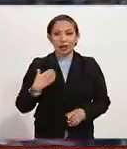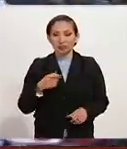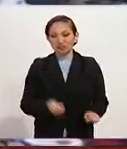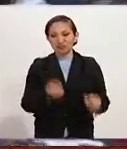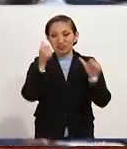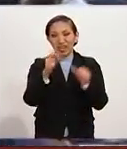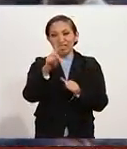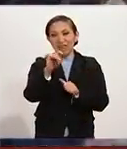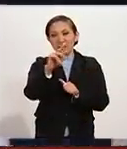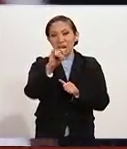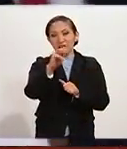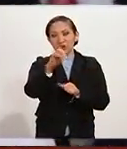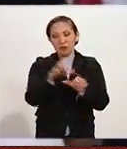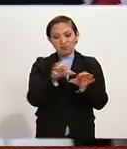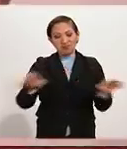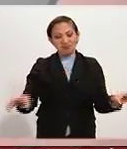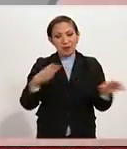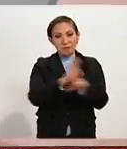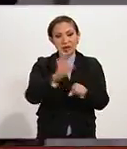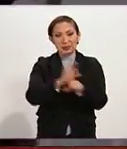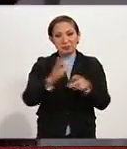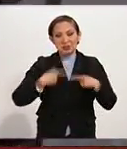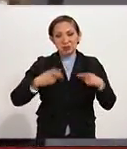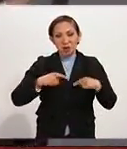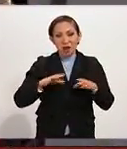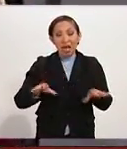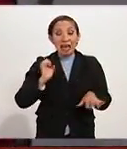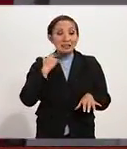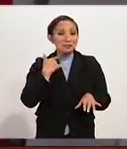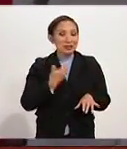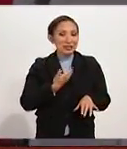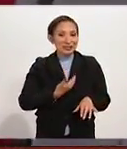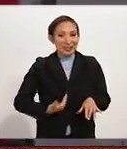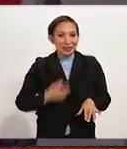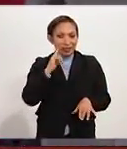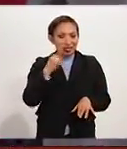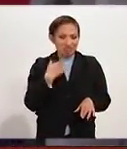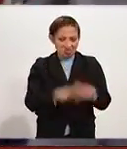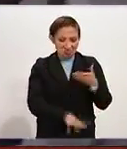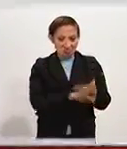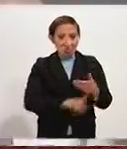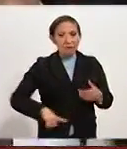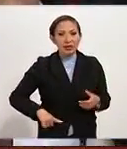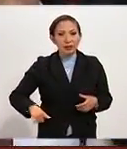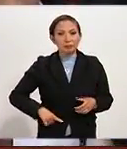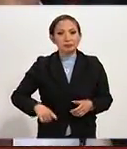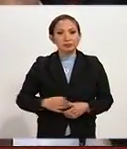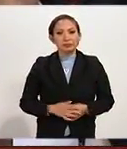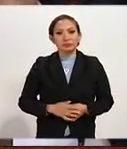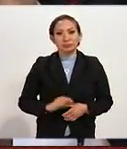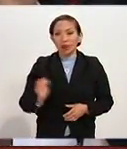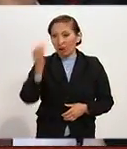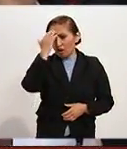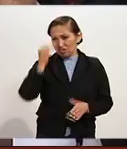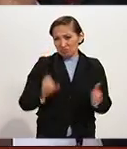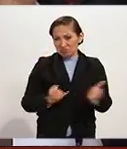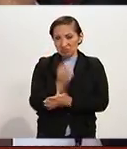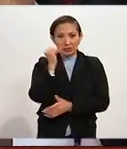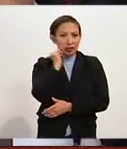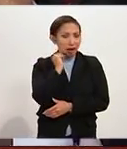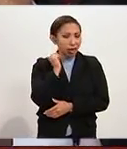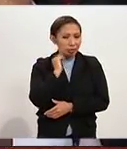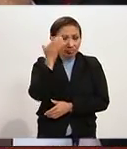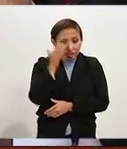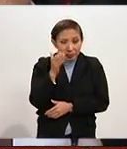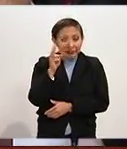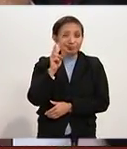Destitución de Dilma Rousseff divide a Brasil. La expresidenta denuncia un golpe de Estado. Al conocer la decisión del Senado,